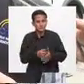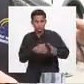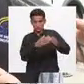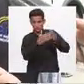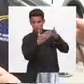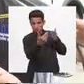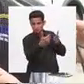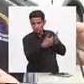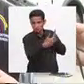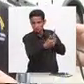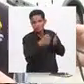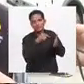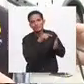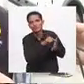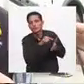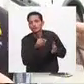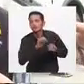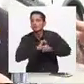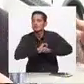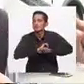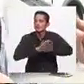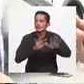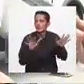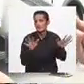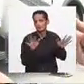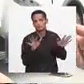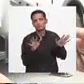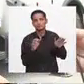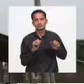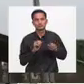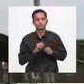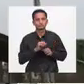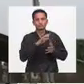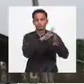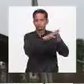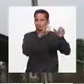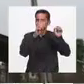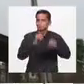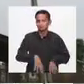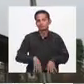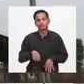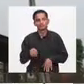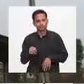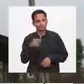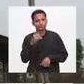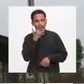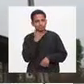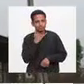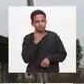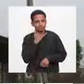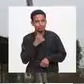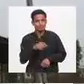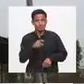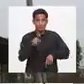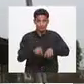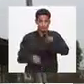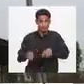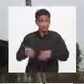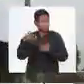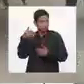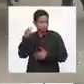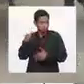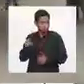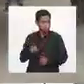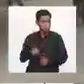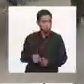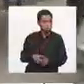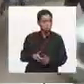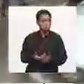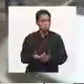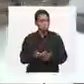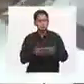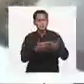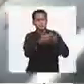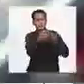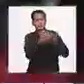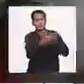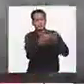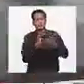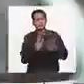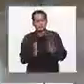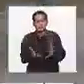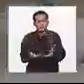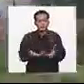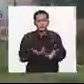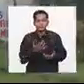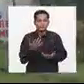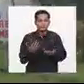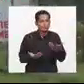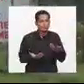de vallas de mantener estas vallas iban a ser retiradas aunque algunos simpatizantes de las organizaciones agotaron los recursos para evitar que las vallas